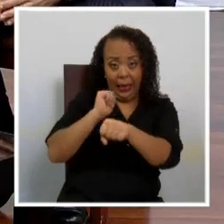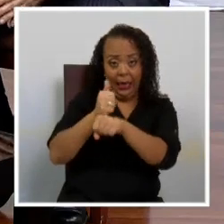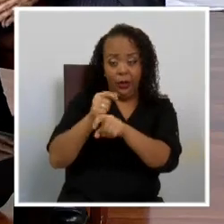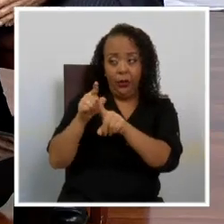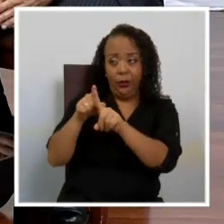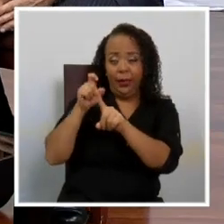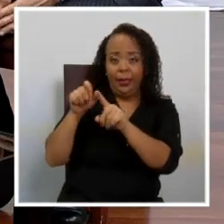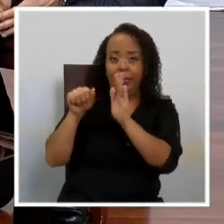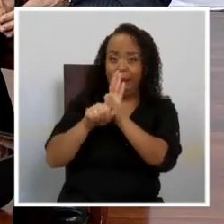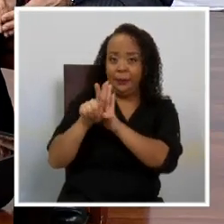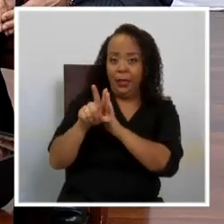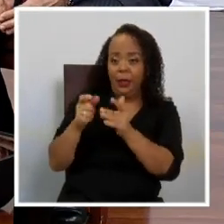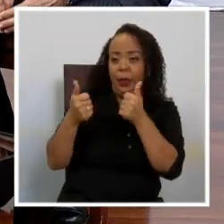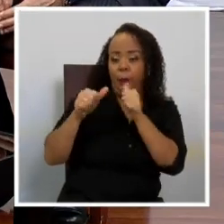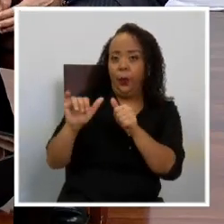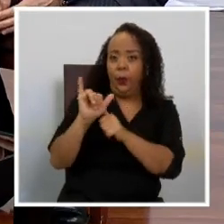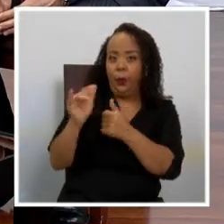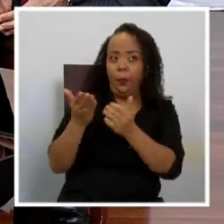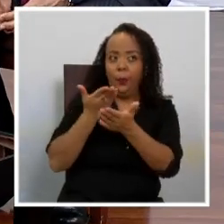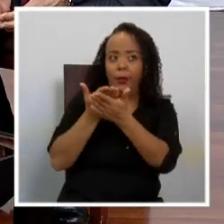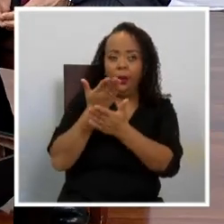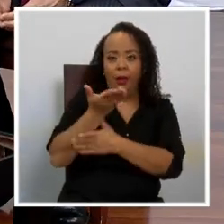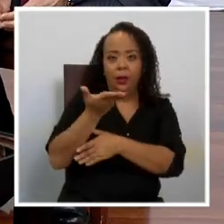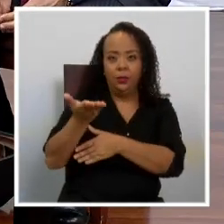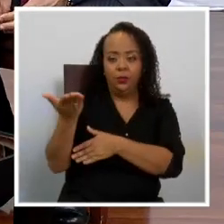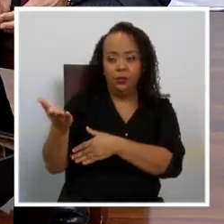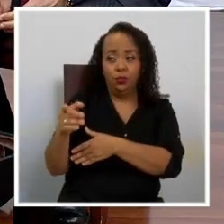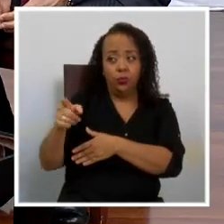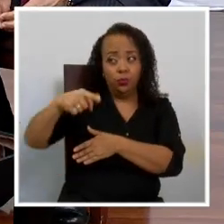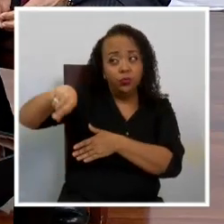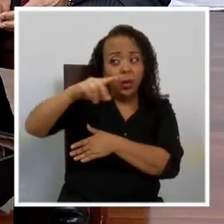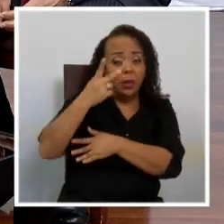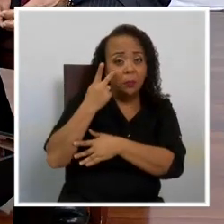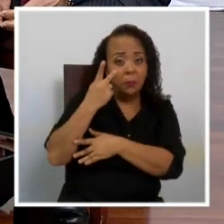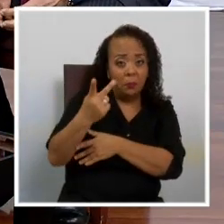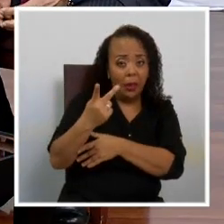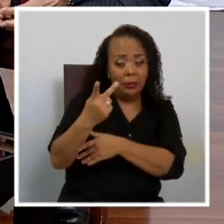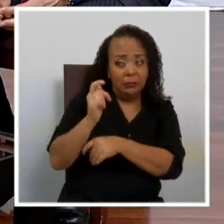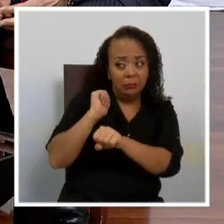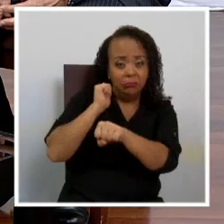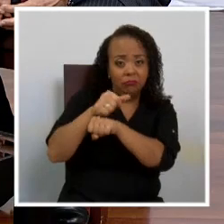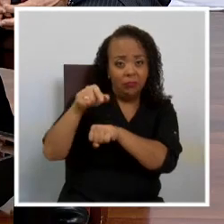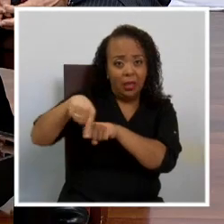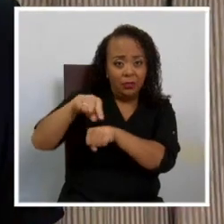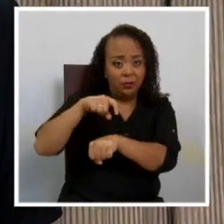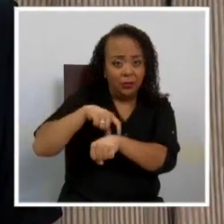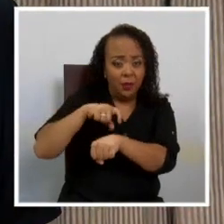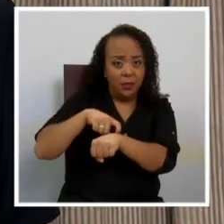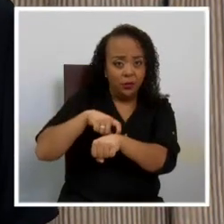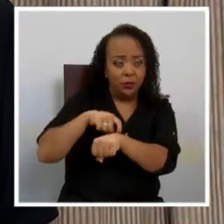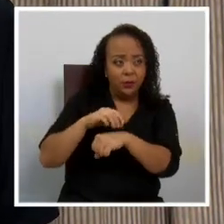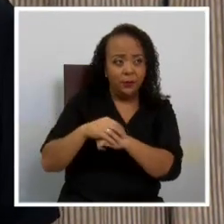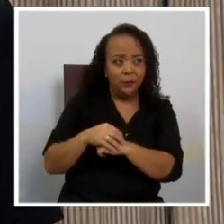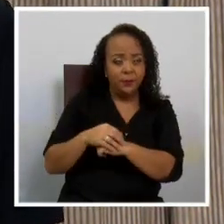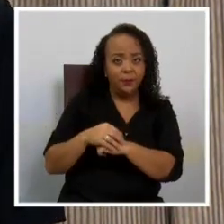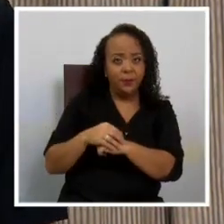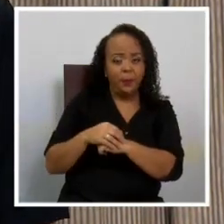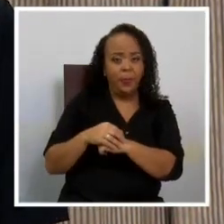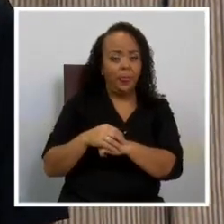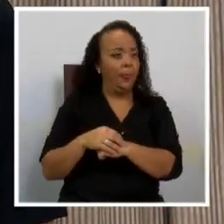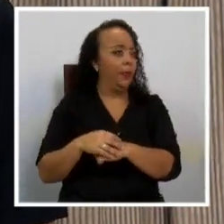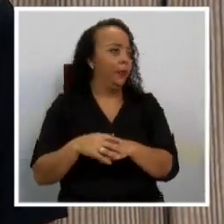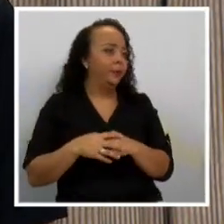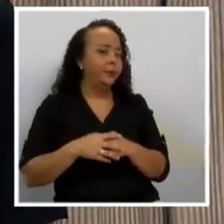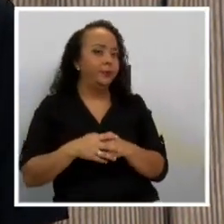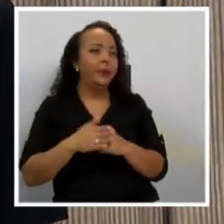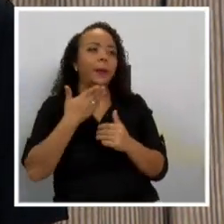Asamblea Legislativa, de acuerdo como están planteadas las cosas, ¿ustedes ven que se vayan a establecer esos espacios? Estando ya encaminado el proyecto.